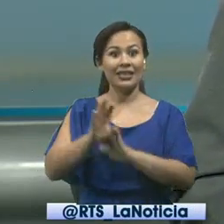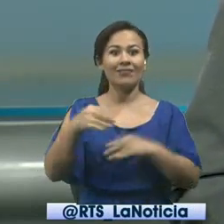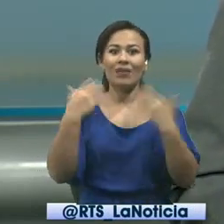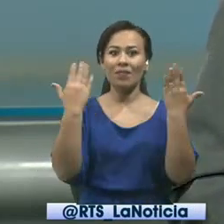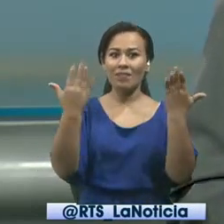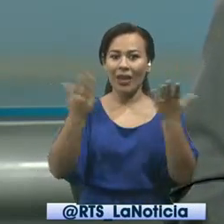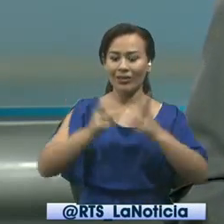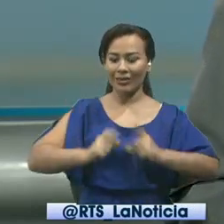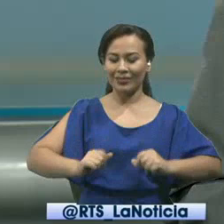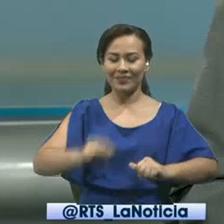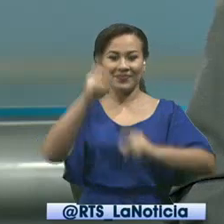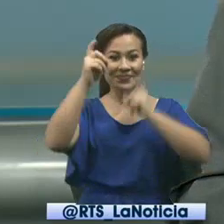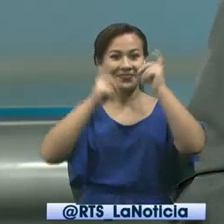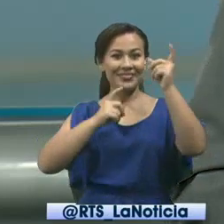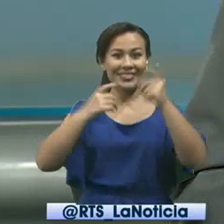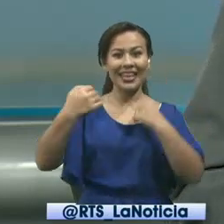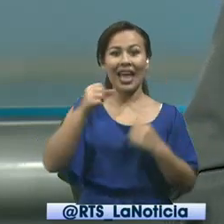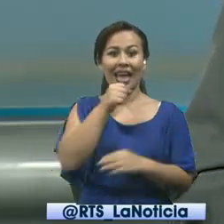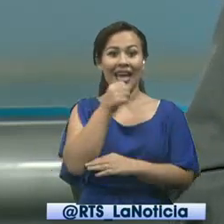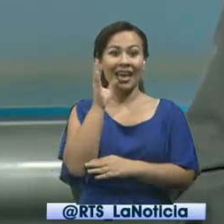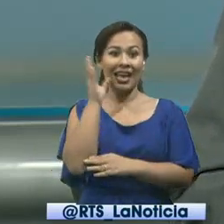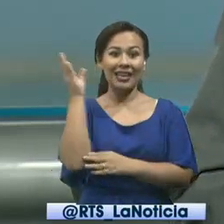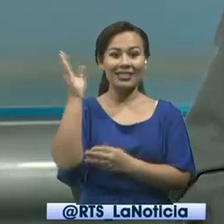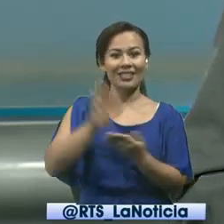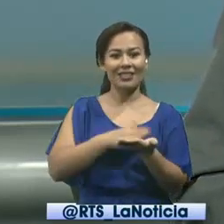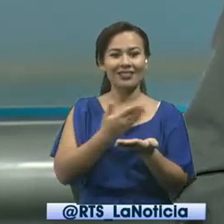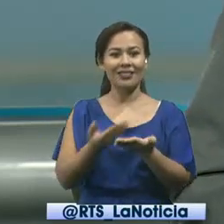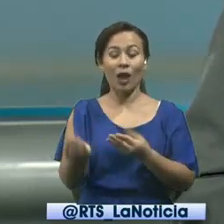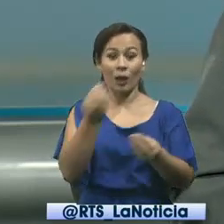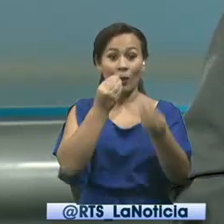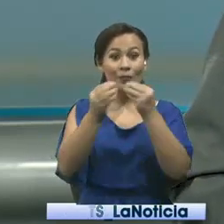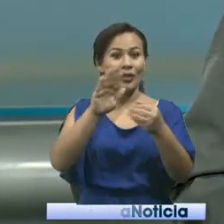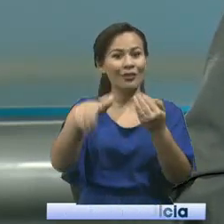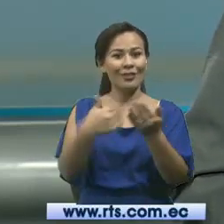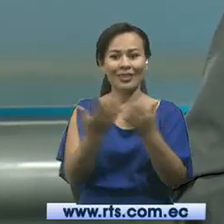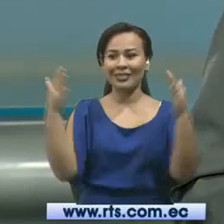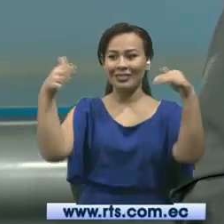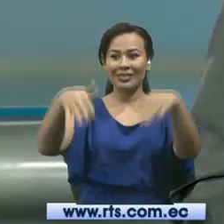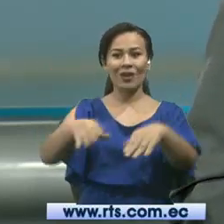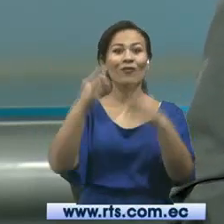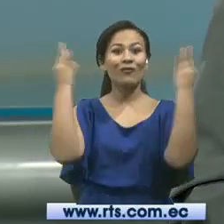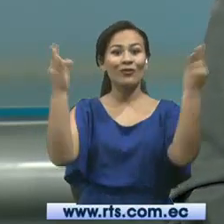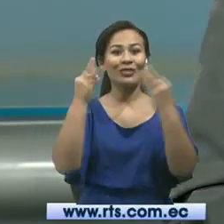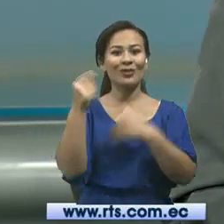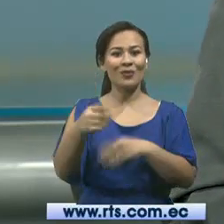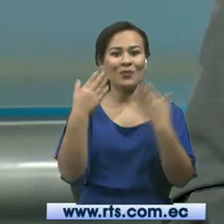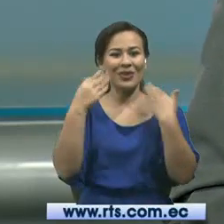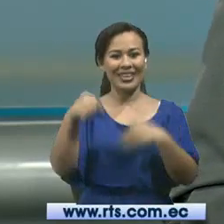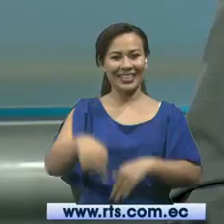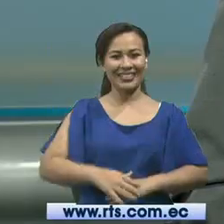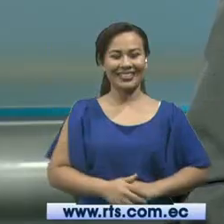artesanías, espectáculos artísticos por las fiestas de fundación de esta bella perla del Pacífico.